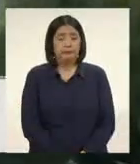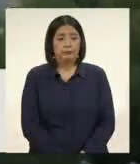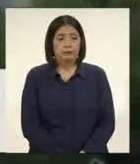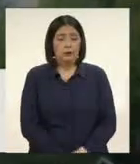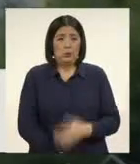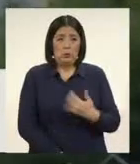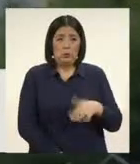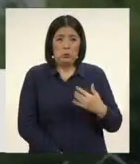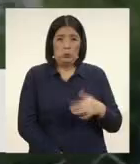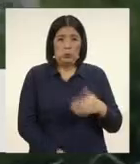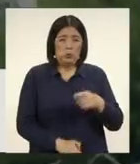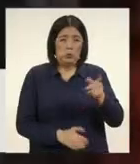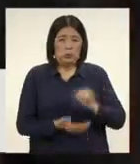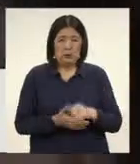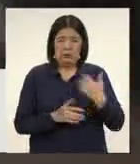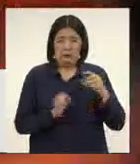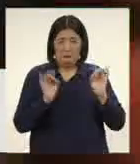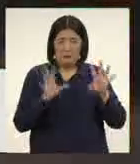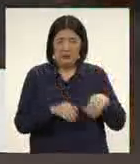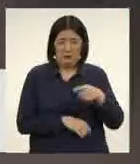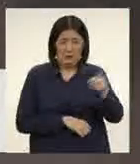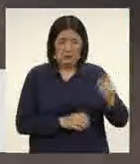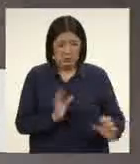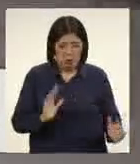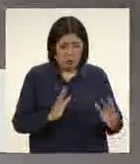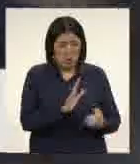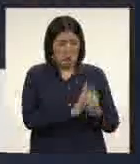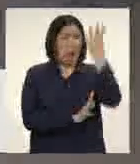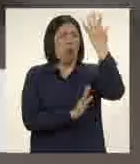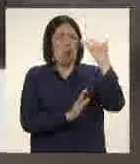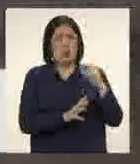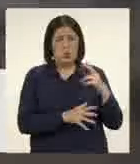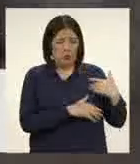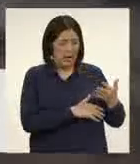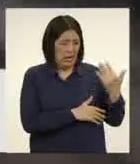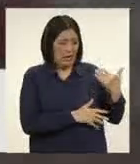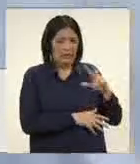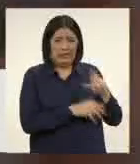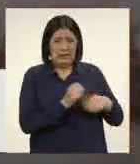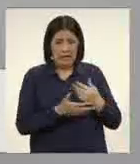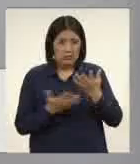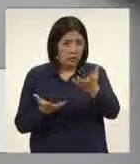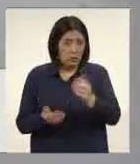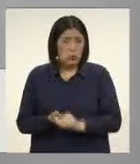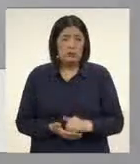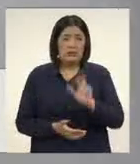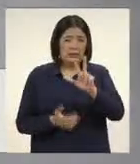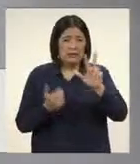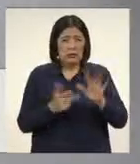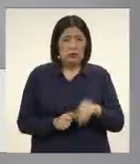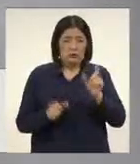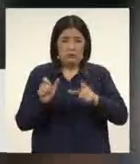La peor erupción del volcán de fuego en Guatemala ocurrida en los últimos 30 años deja hasta el momento 38 muertos y más de 1,5 millones